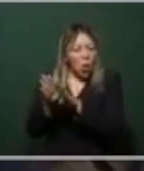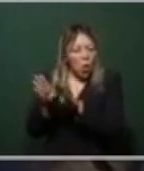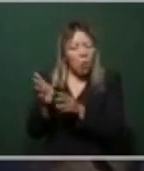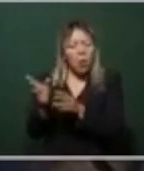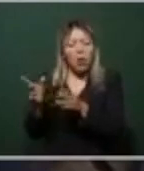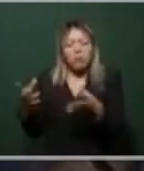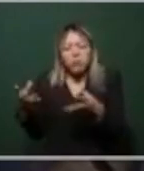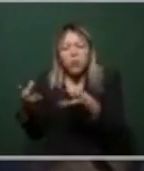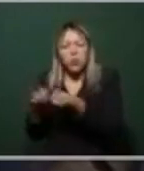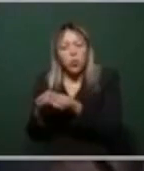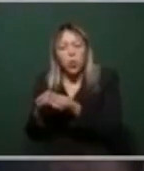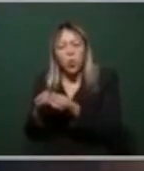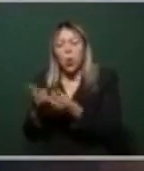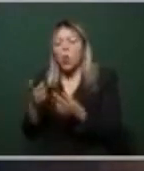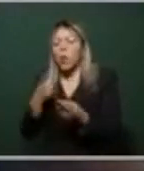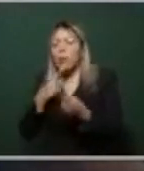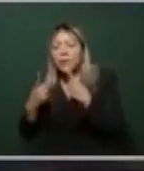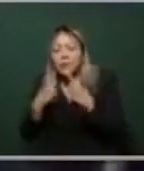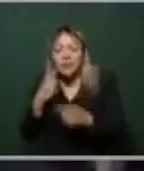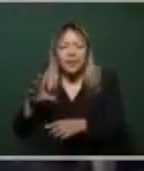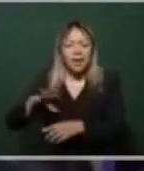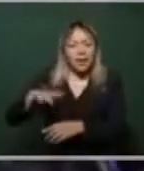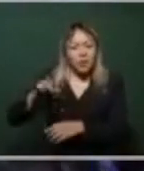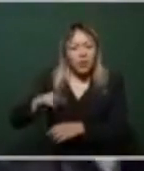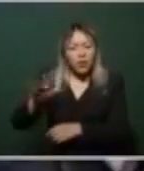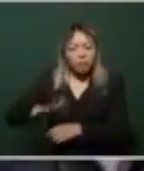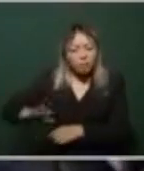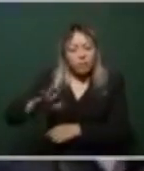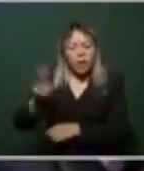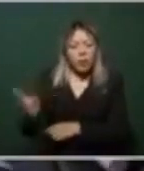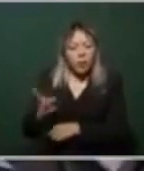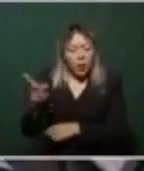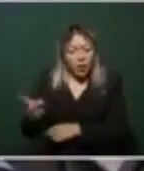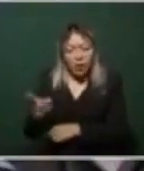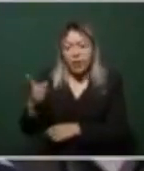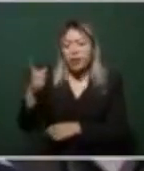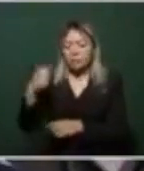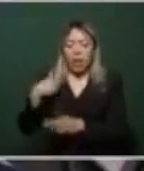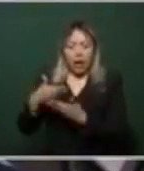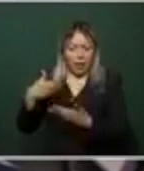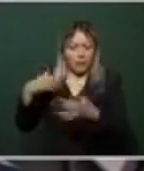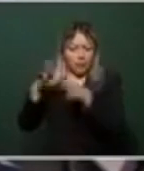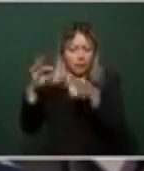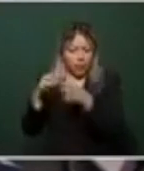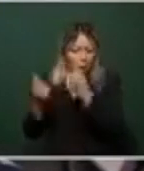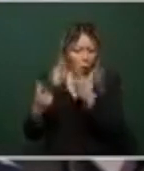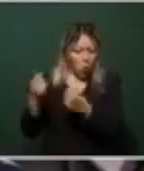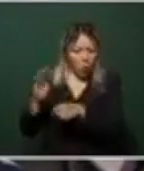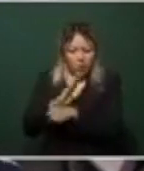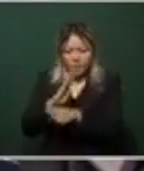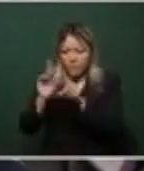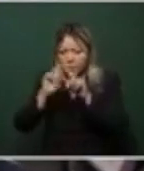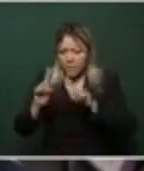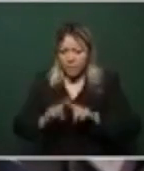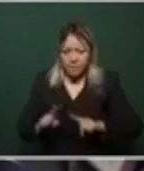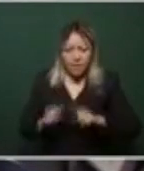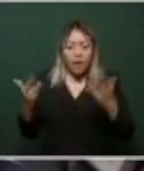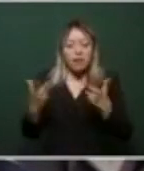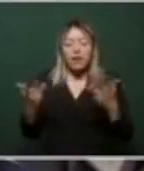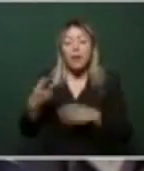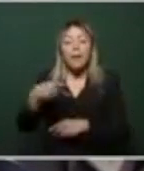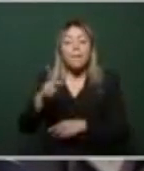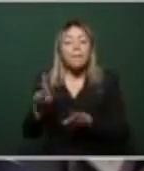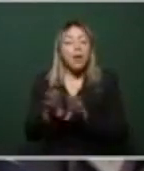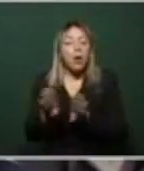ver qué alternativas se les dan. Ya habla de programas sociales diversos que se están desarrollando, pero es